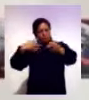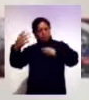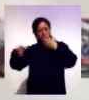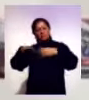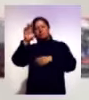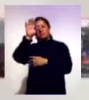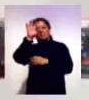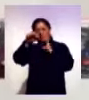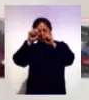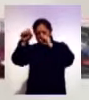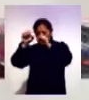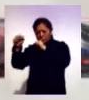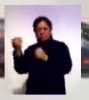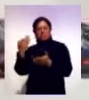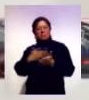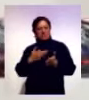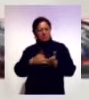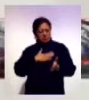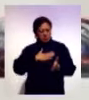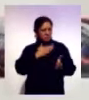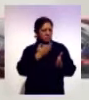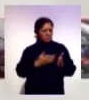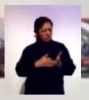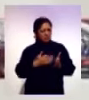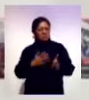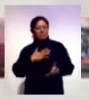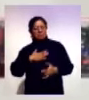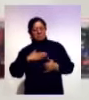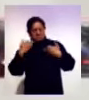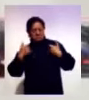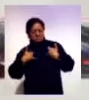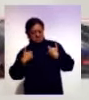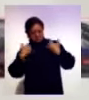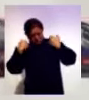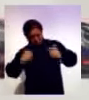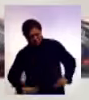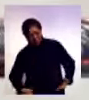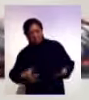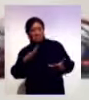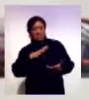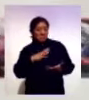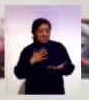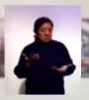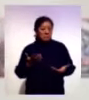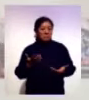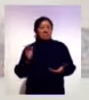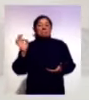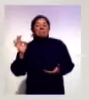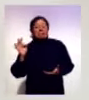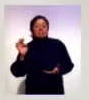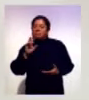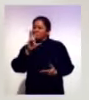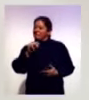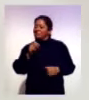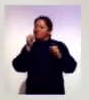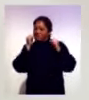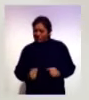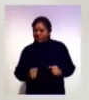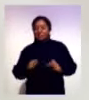falta. Como jóvenes tienen a lo mejor, bueno, no a lo mejor, sino que muchas